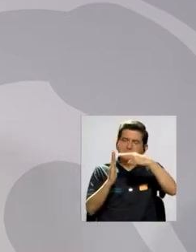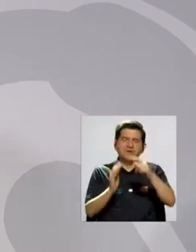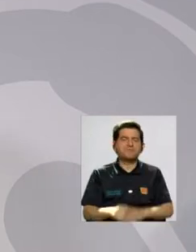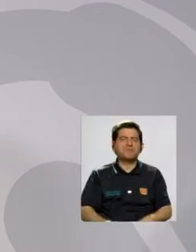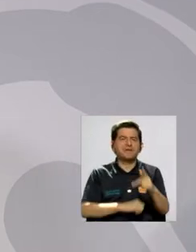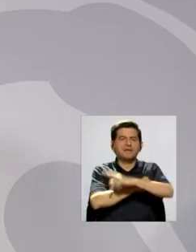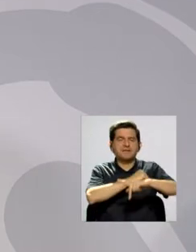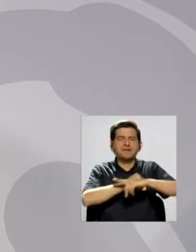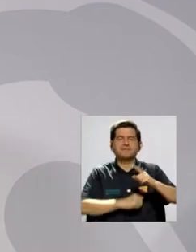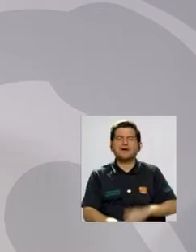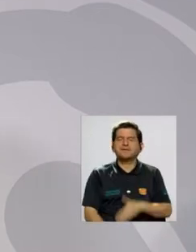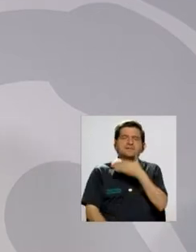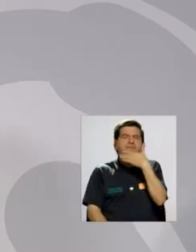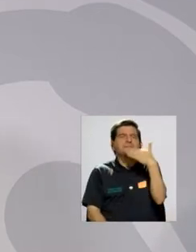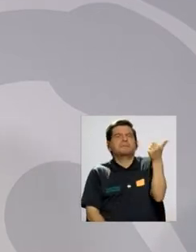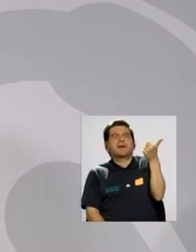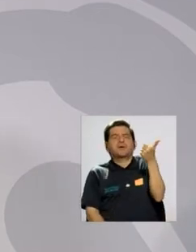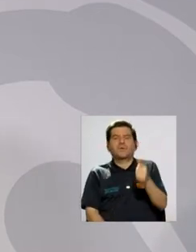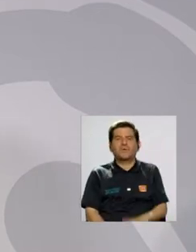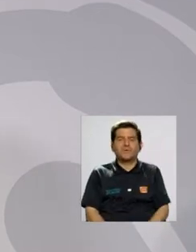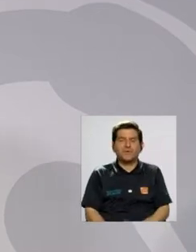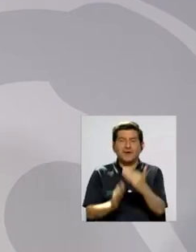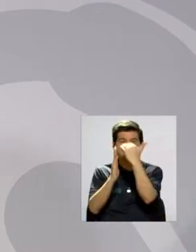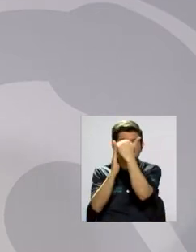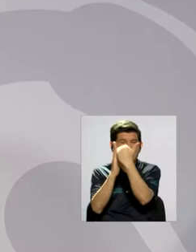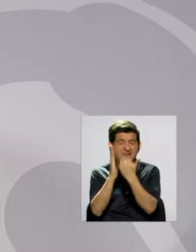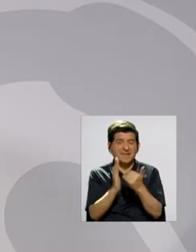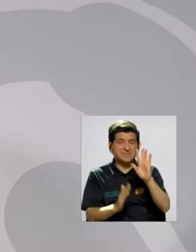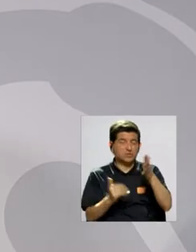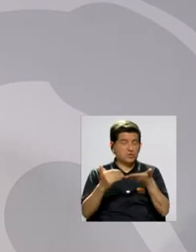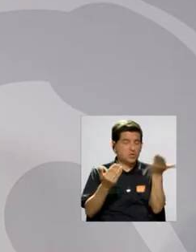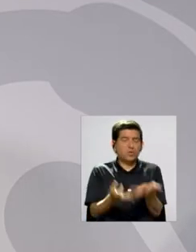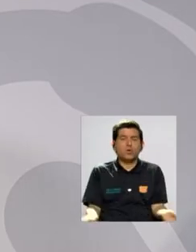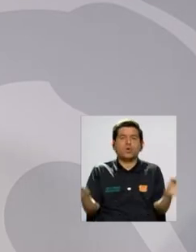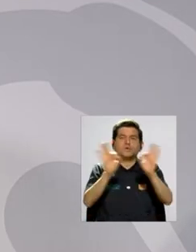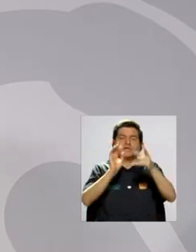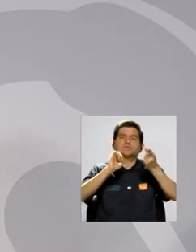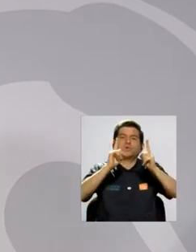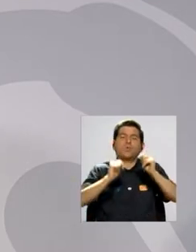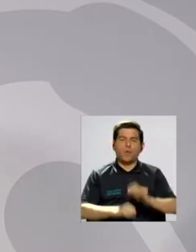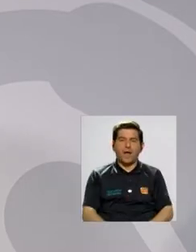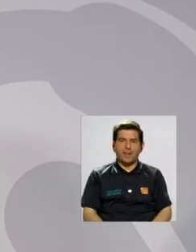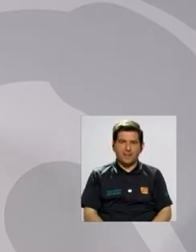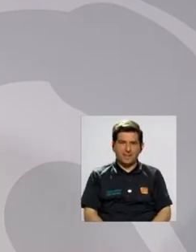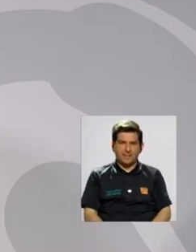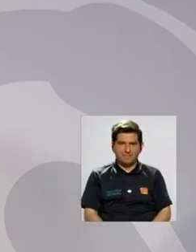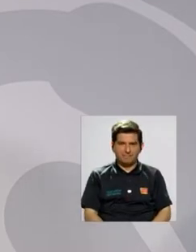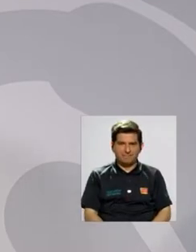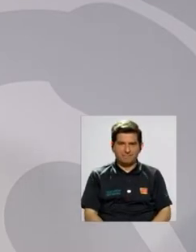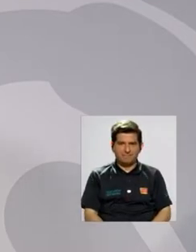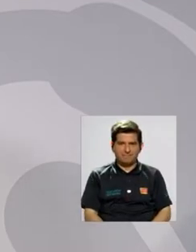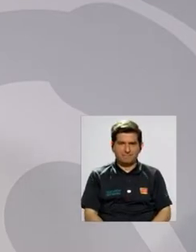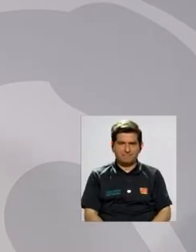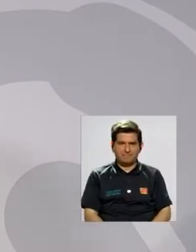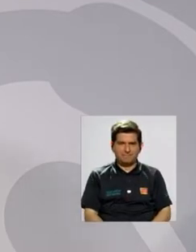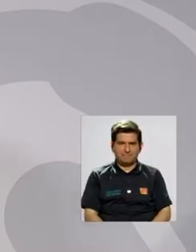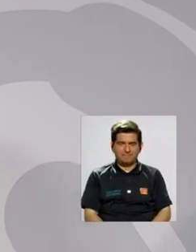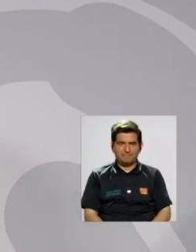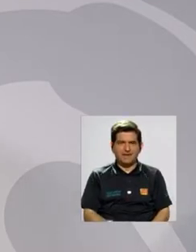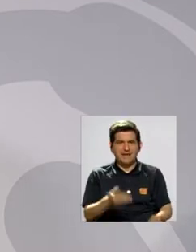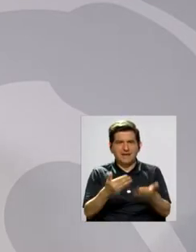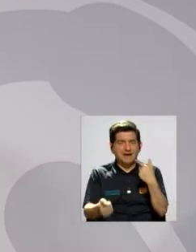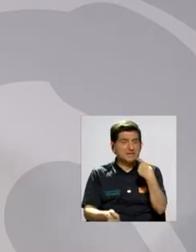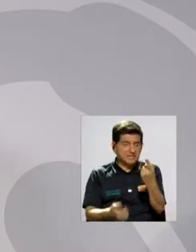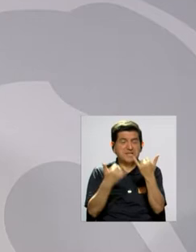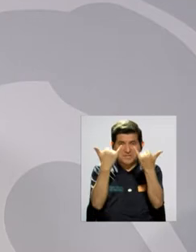¿cuáles son la lista de las cinco cosas más importantes? las ha planteado en esta hora casi,